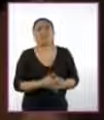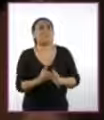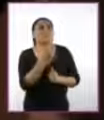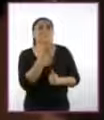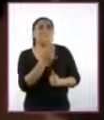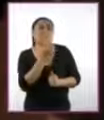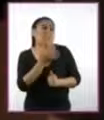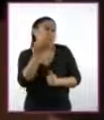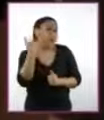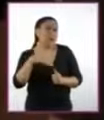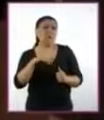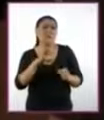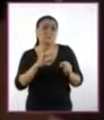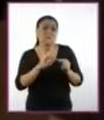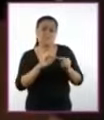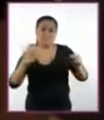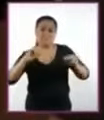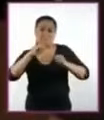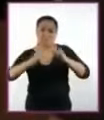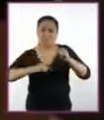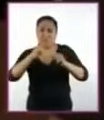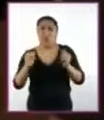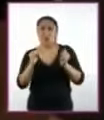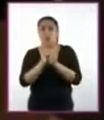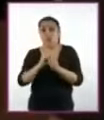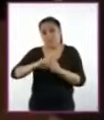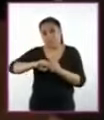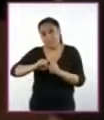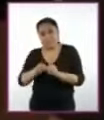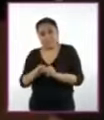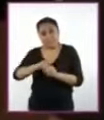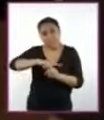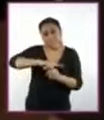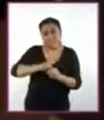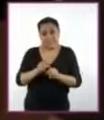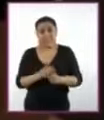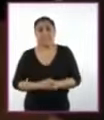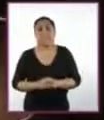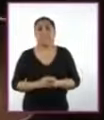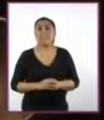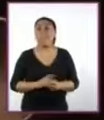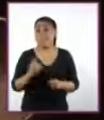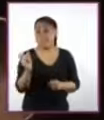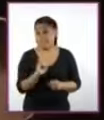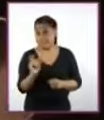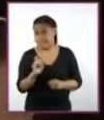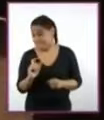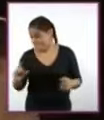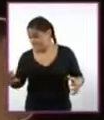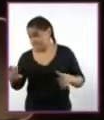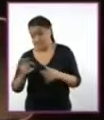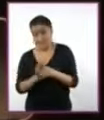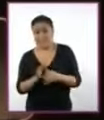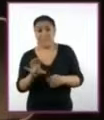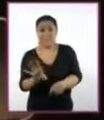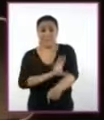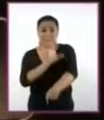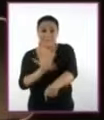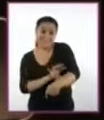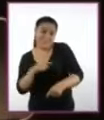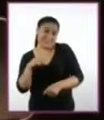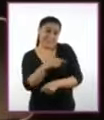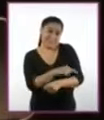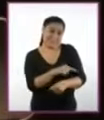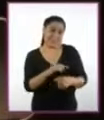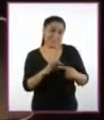rollo de cable o una bobina con una brújula suspendida en el centro. Cuando se aplicaba corriente eléctrica a la